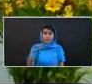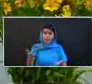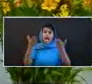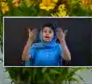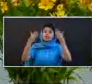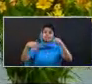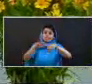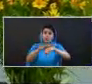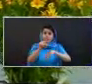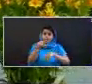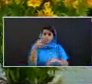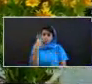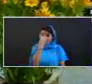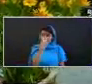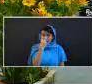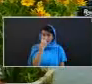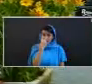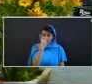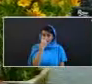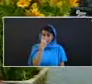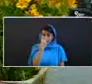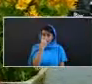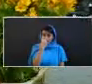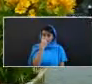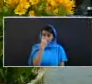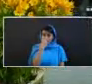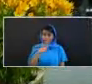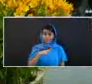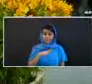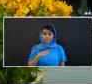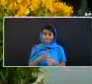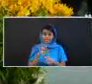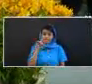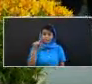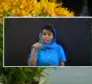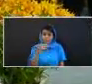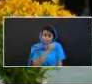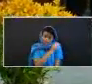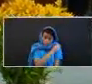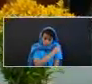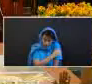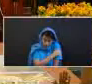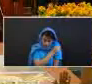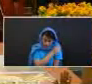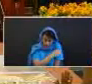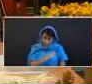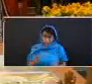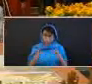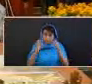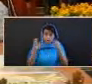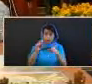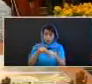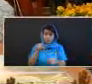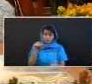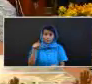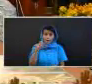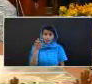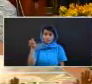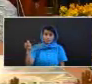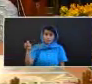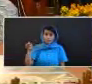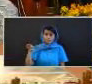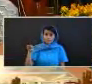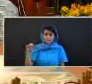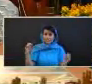sobre ti su mirada. Tenga de ti misericordia y ponga en ti paz.